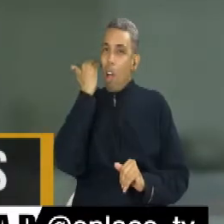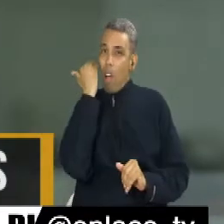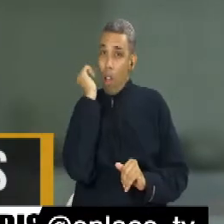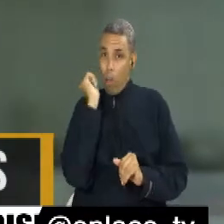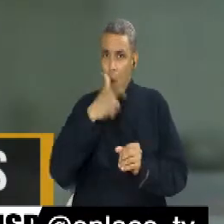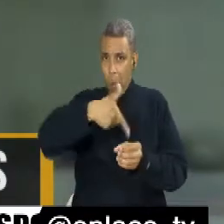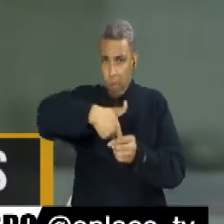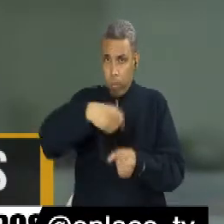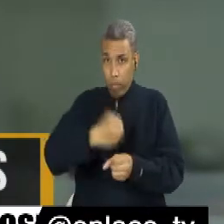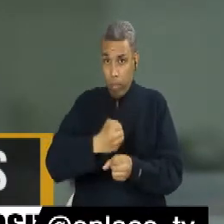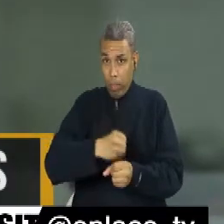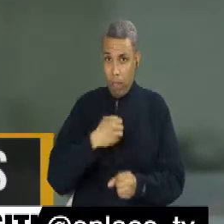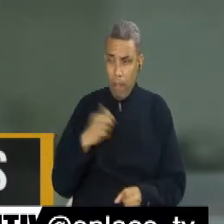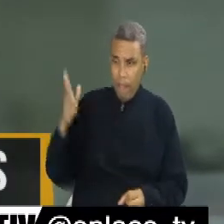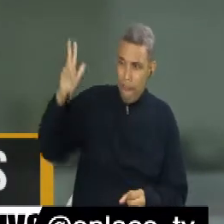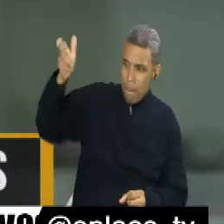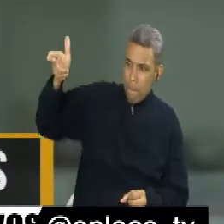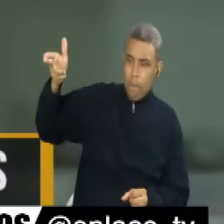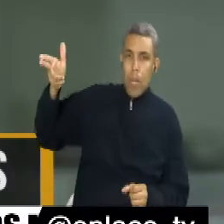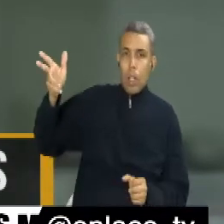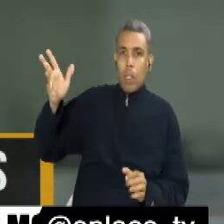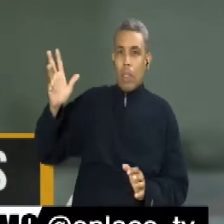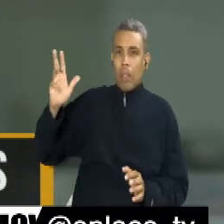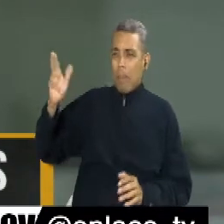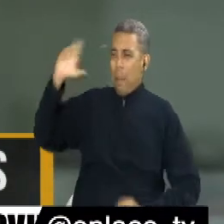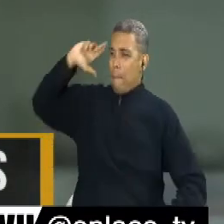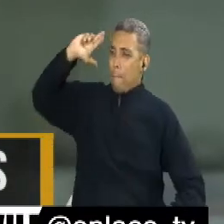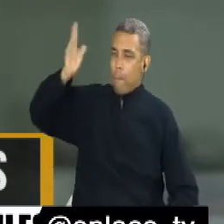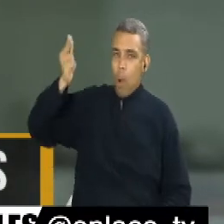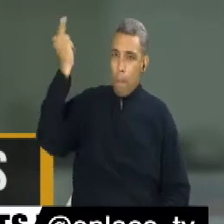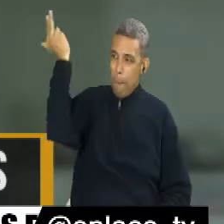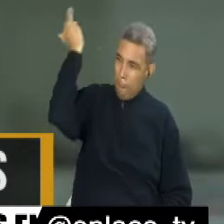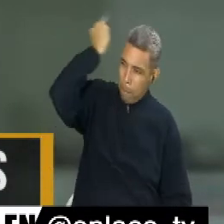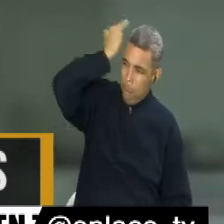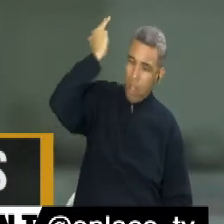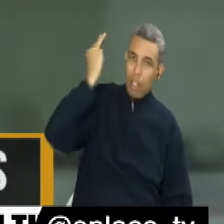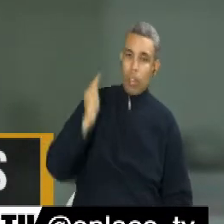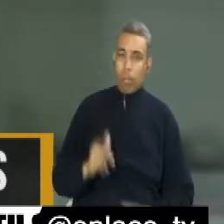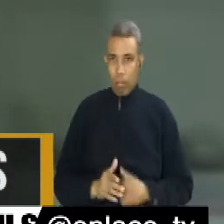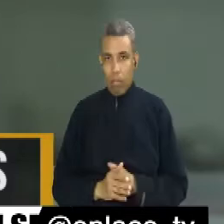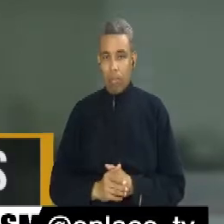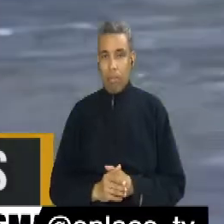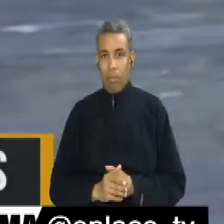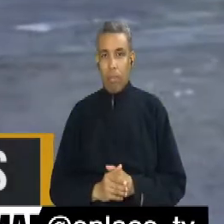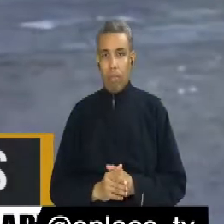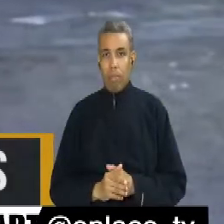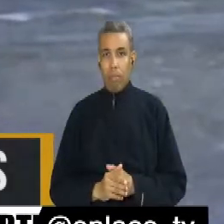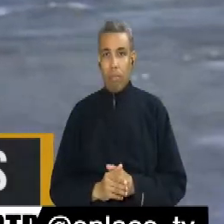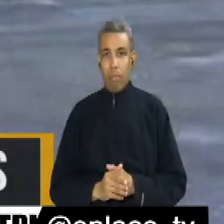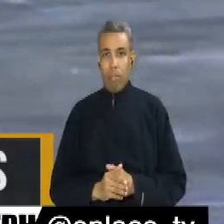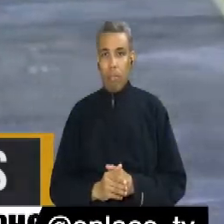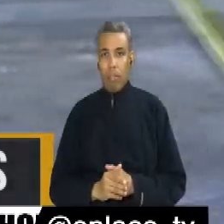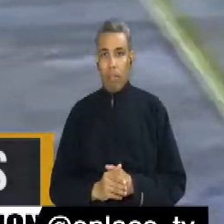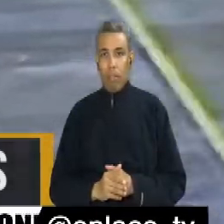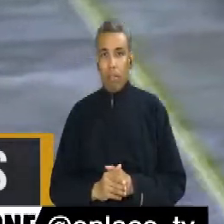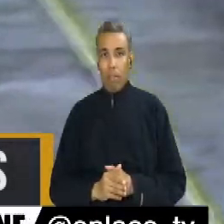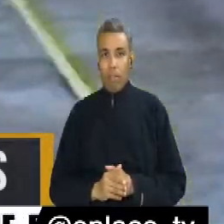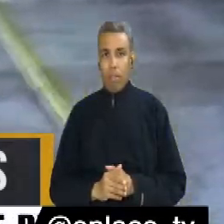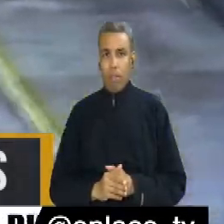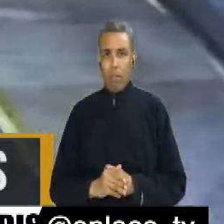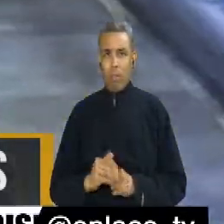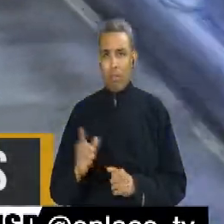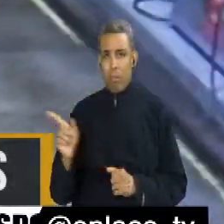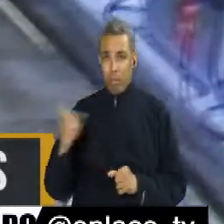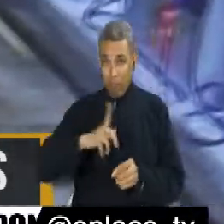la persona que comete el delito golpea también a la empleada en la cabeza con la cacha del revólver. Esta es la cuarta ocasión en que la estación